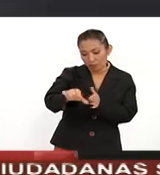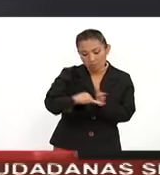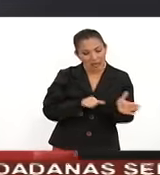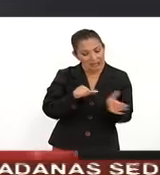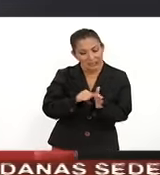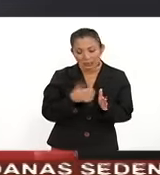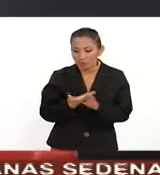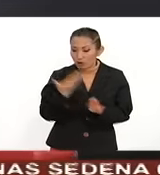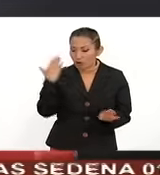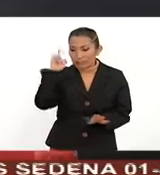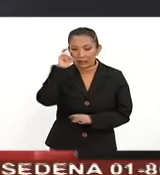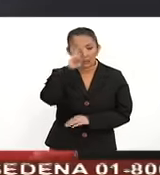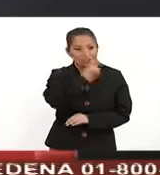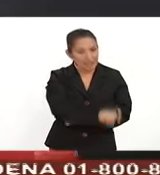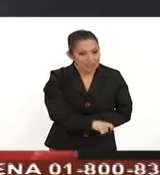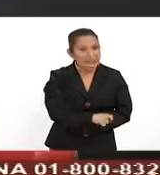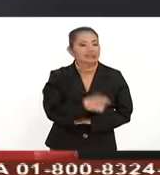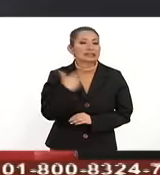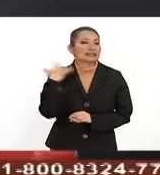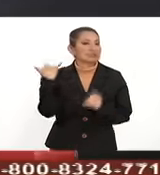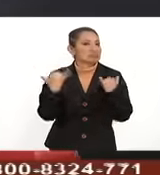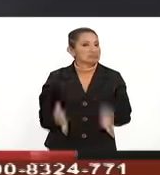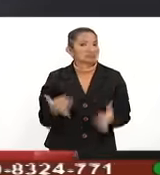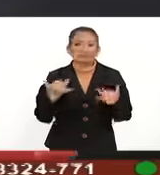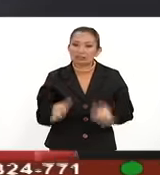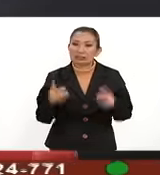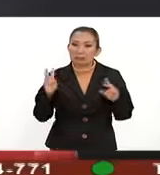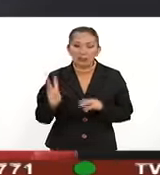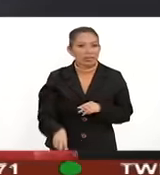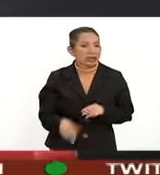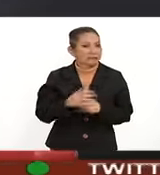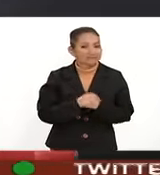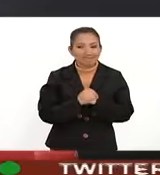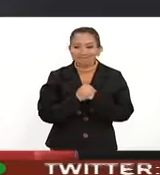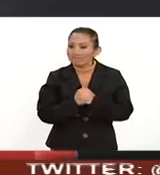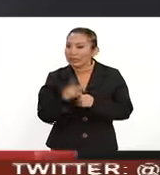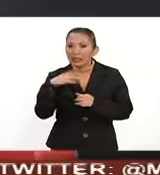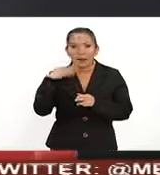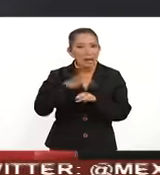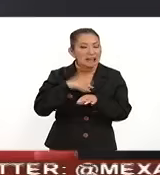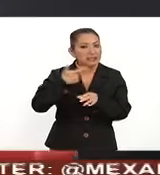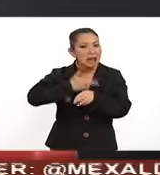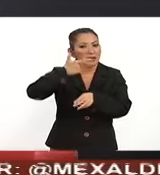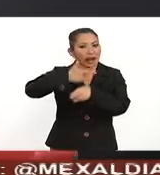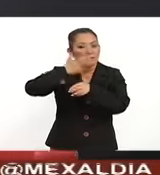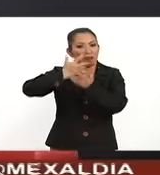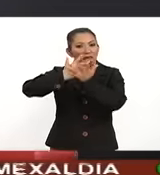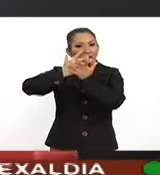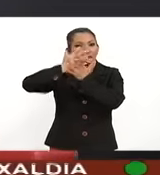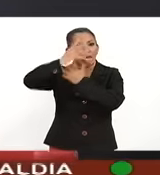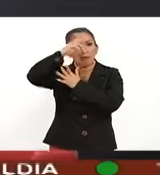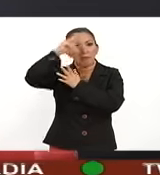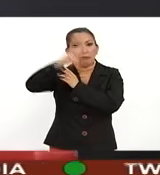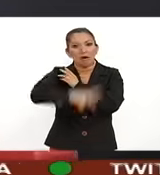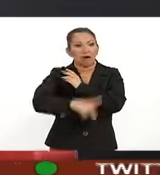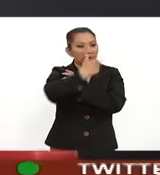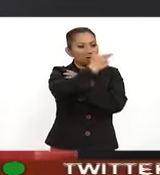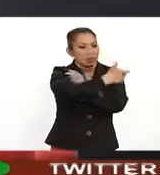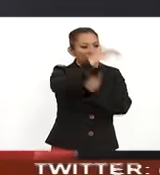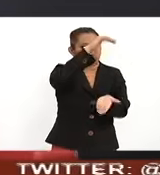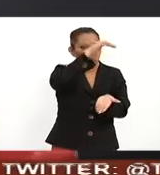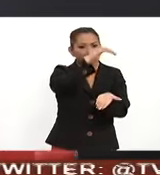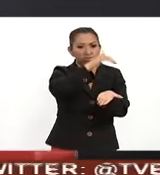es bastante difícil, es complicado, es una situación bastante compleja que se agrava con la grave situación económica. Venezuela es un país